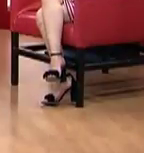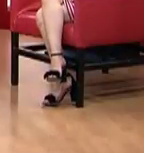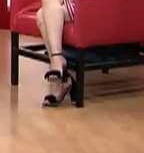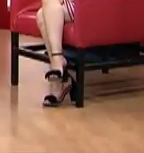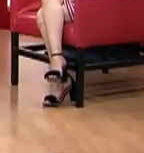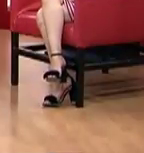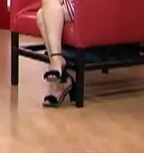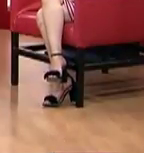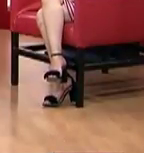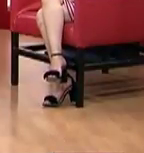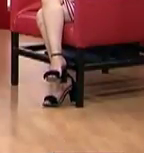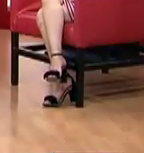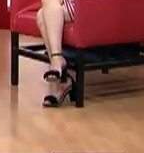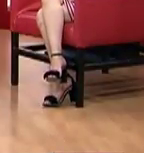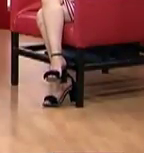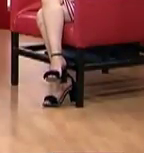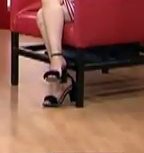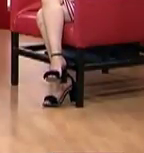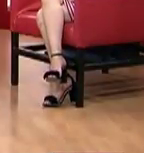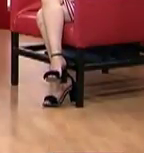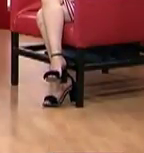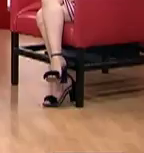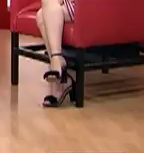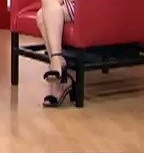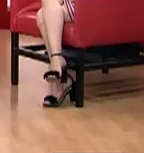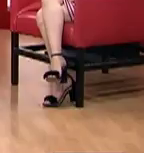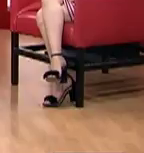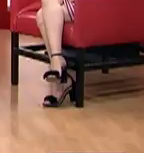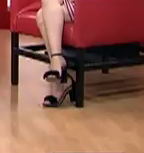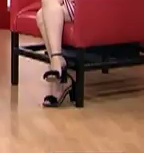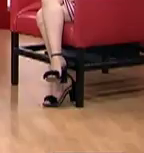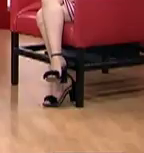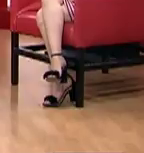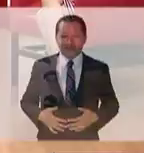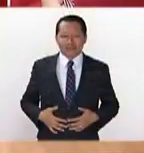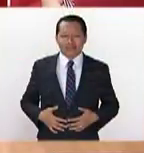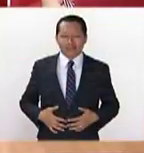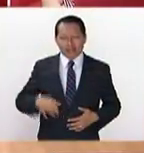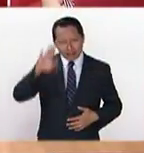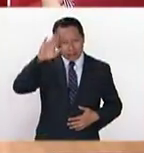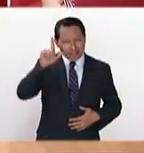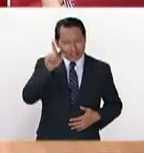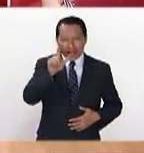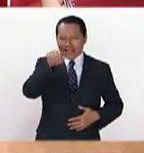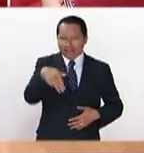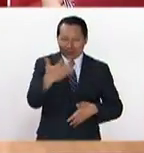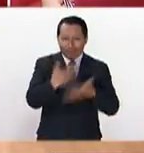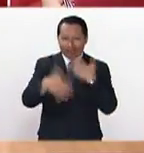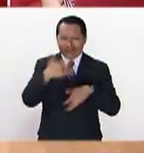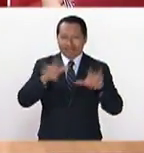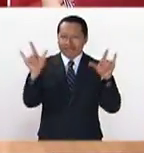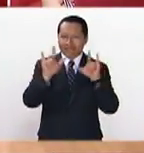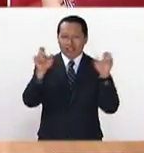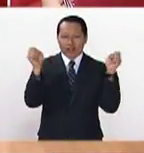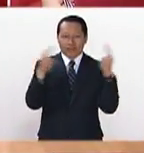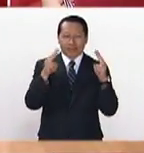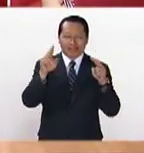una excelente mitad de semana. Nos vemos mañana con más información. Así es, gracias a Miguel González que nos acompaña en el lenguaje de las señas y a usted